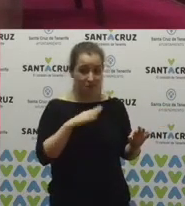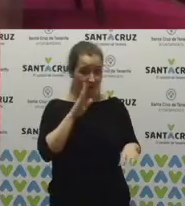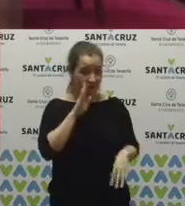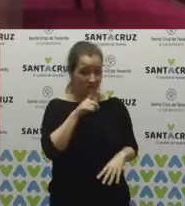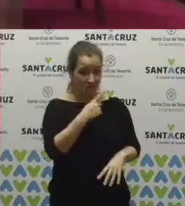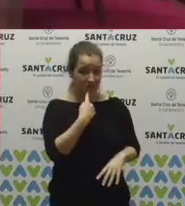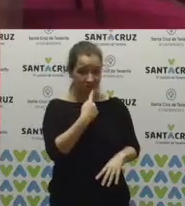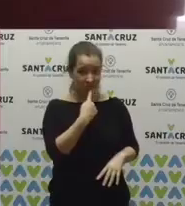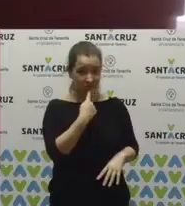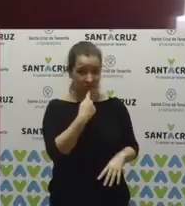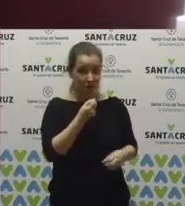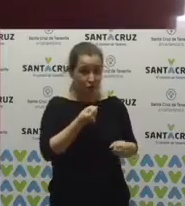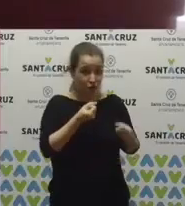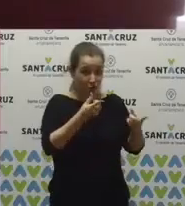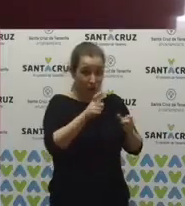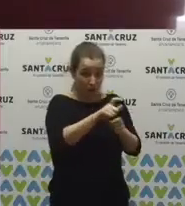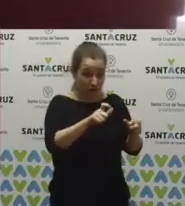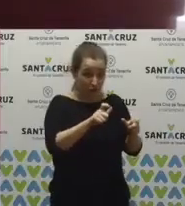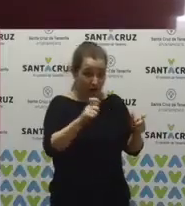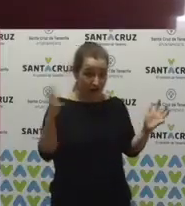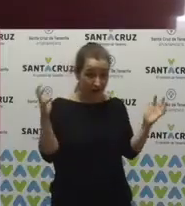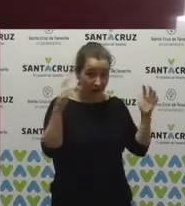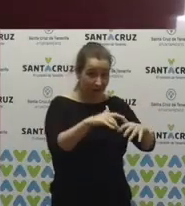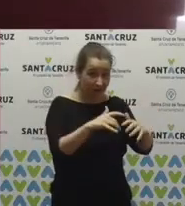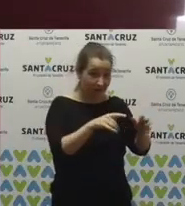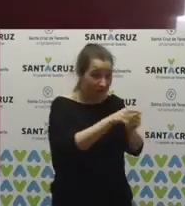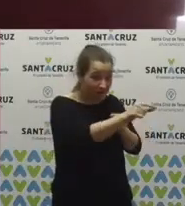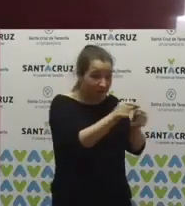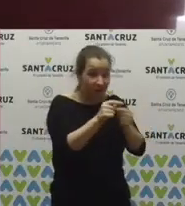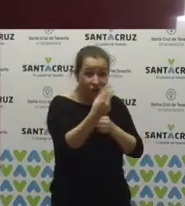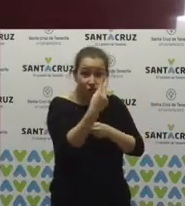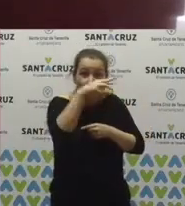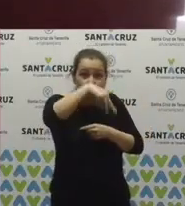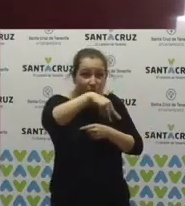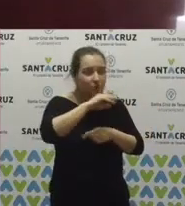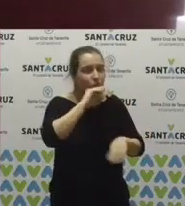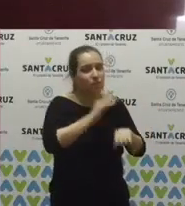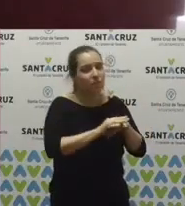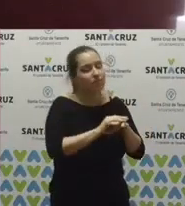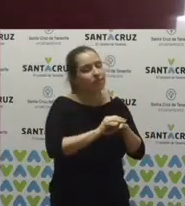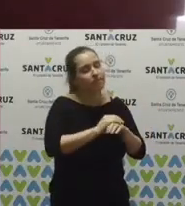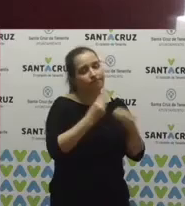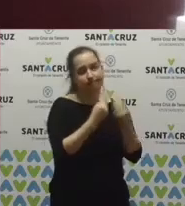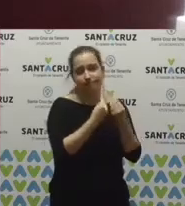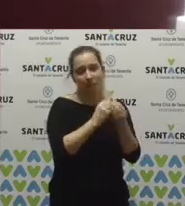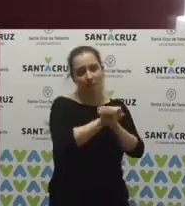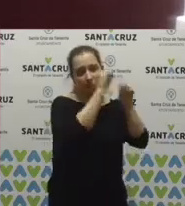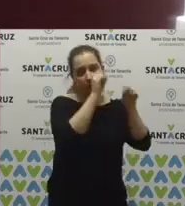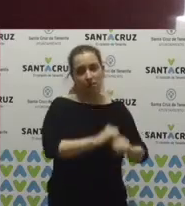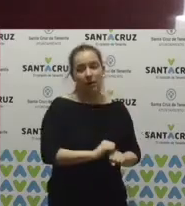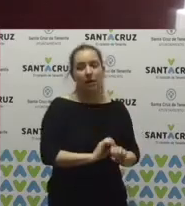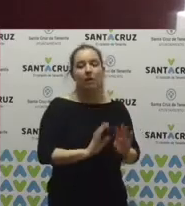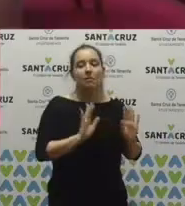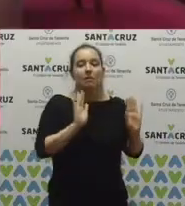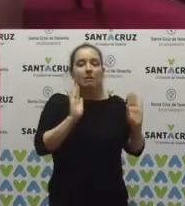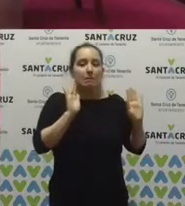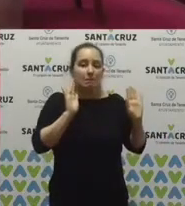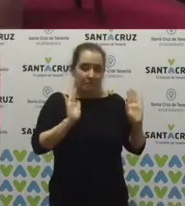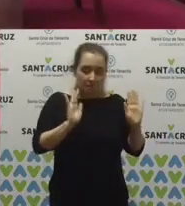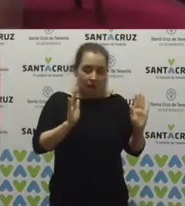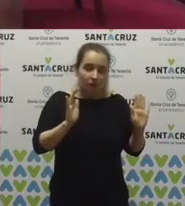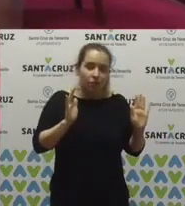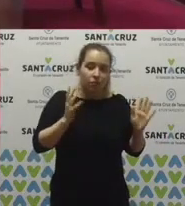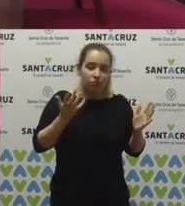de miembros no no era posible con los dos metros no era posible en cualquier caso es